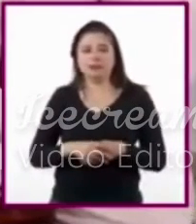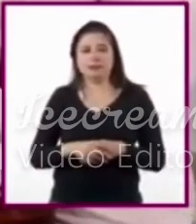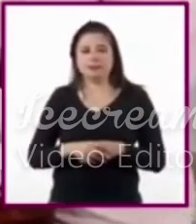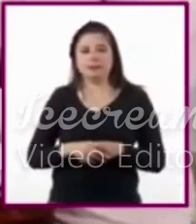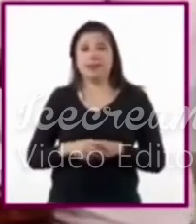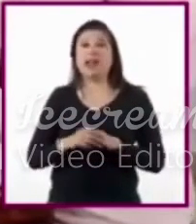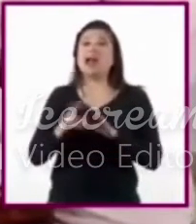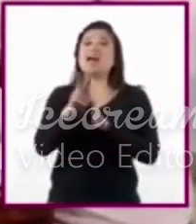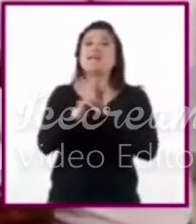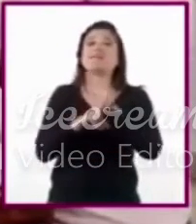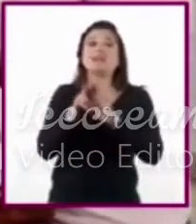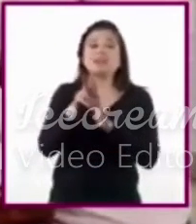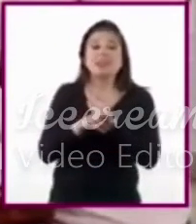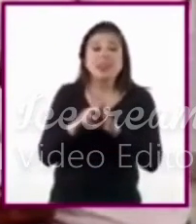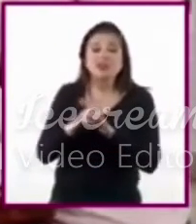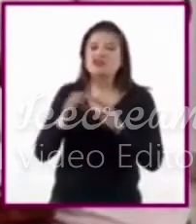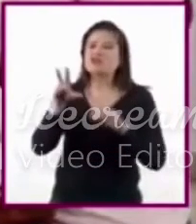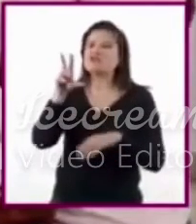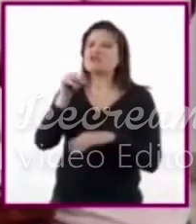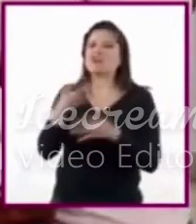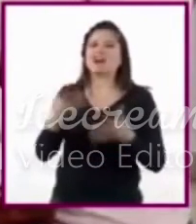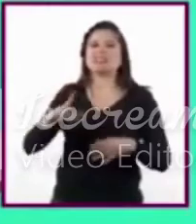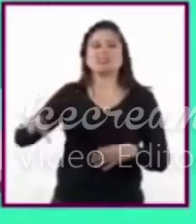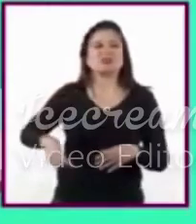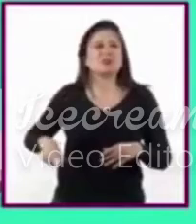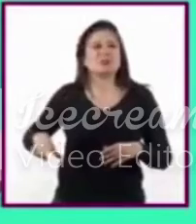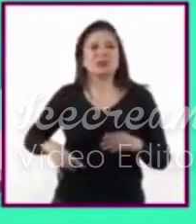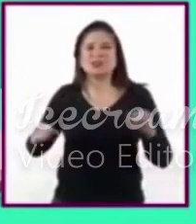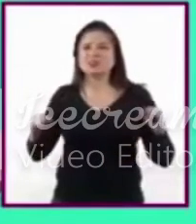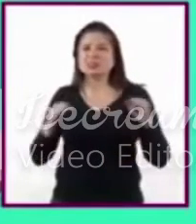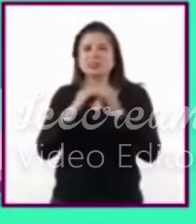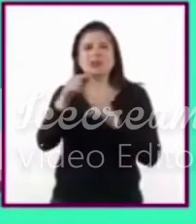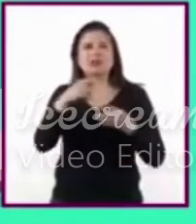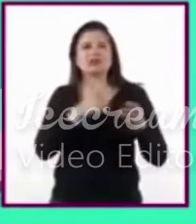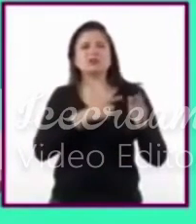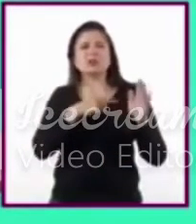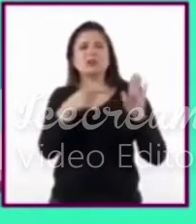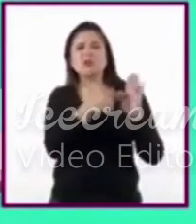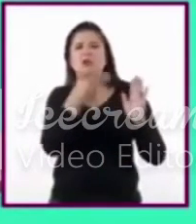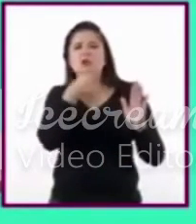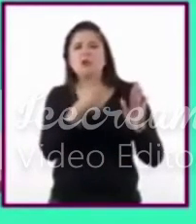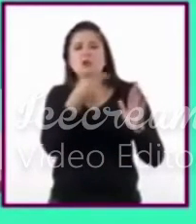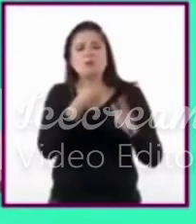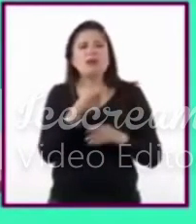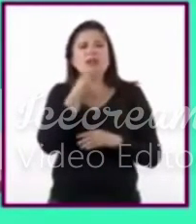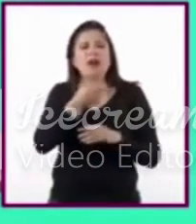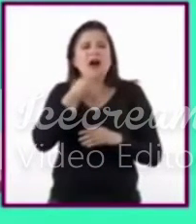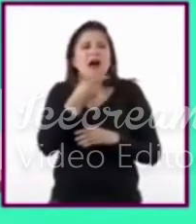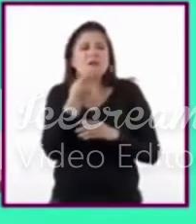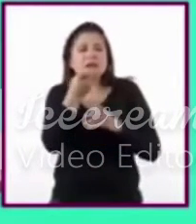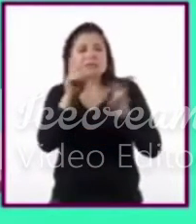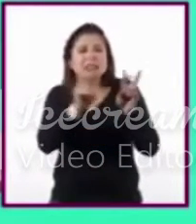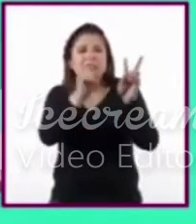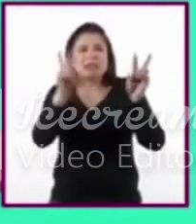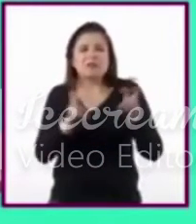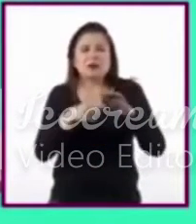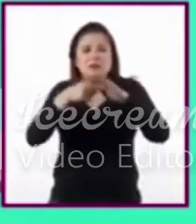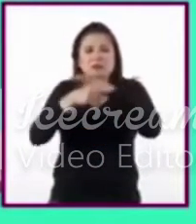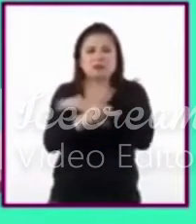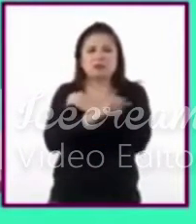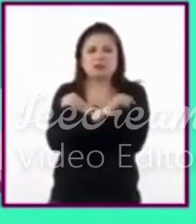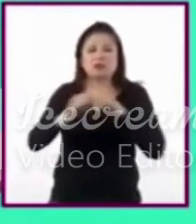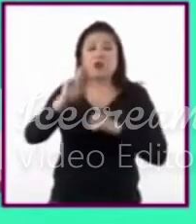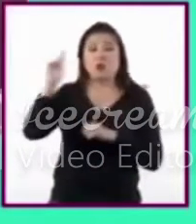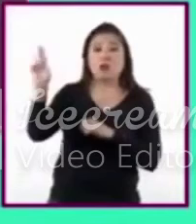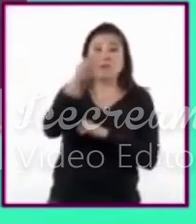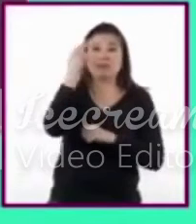El video no lo publicó ninguna institución reconocida. Es un chico que habla sobre la energía nuclear y el documento es de la Universidad